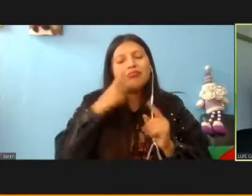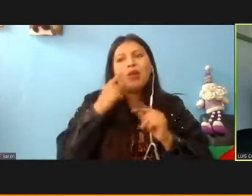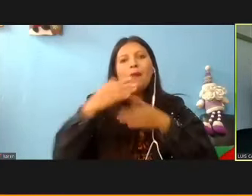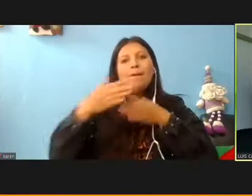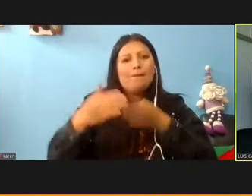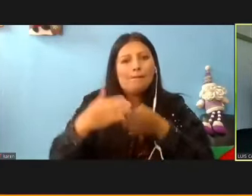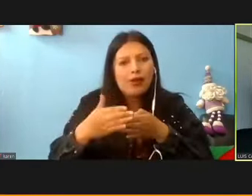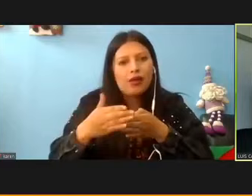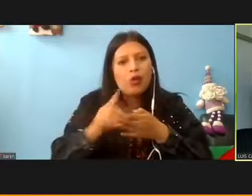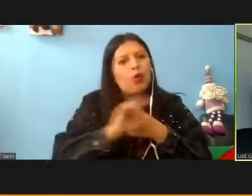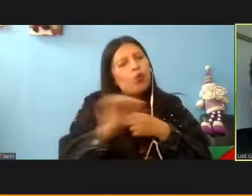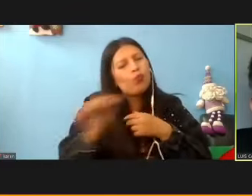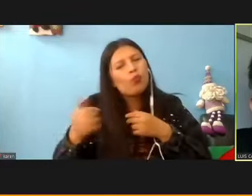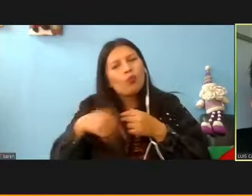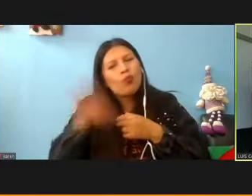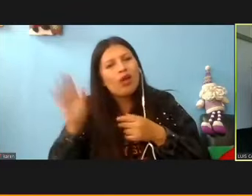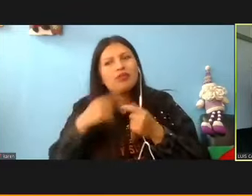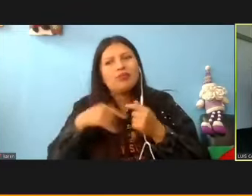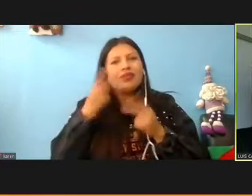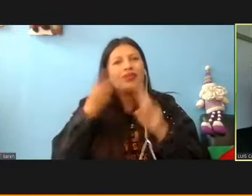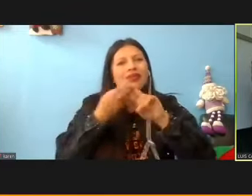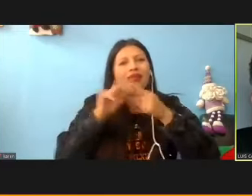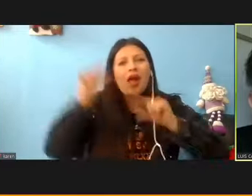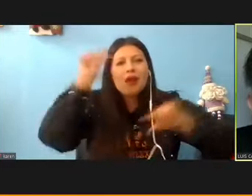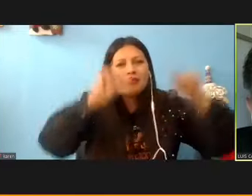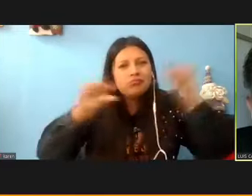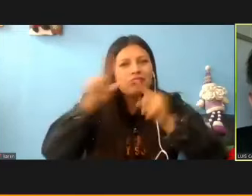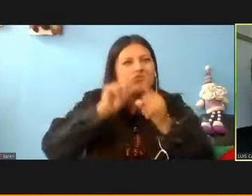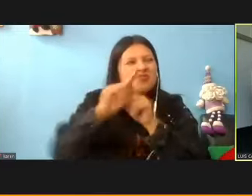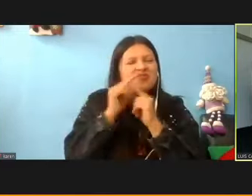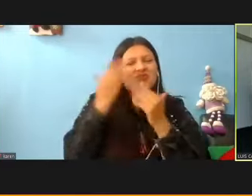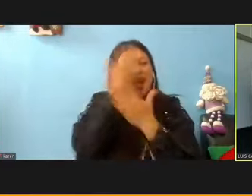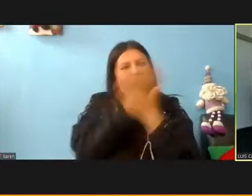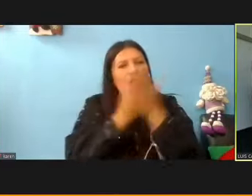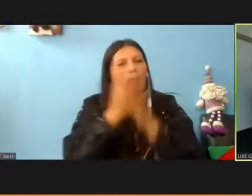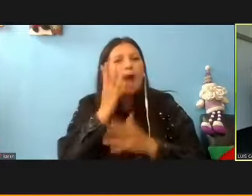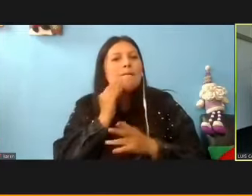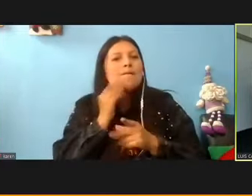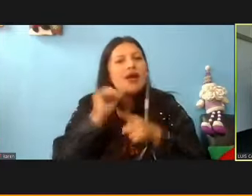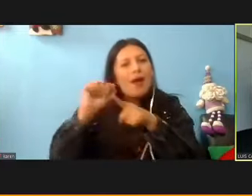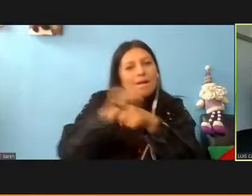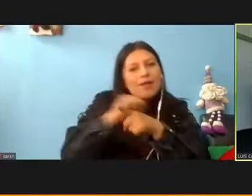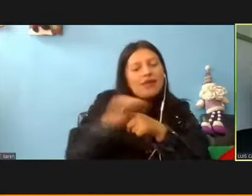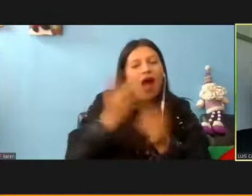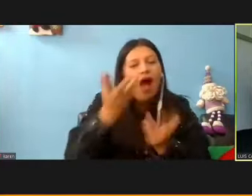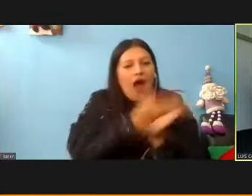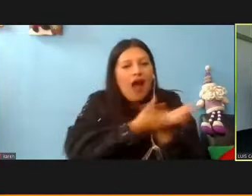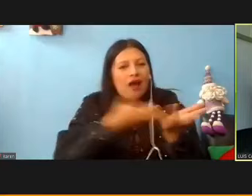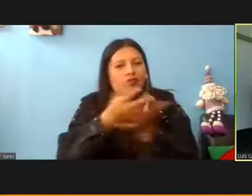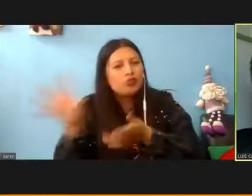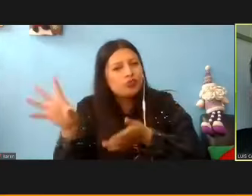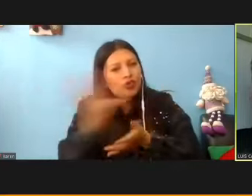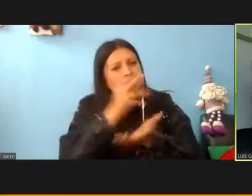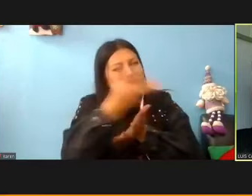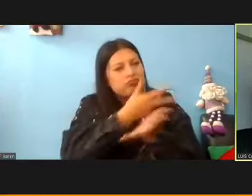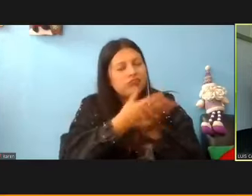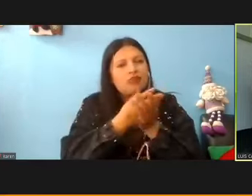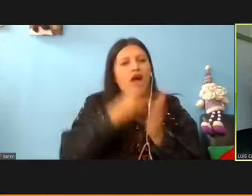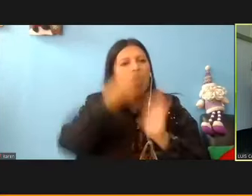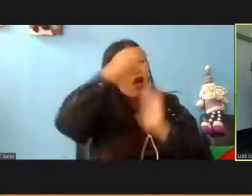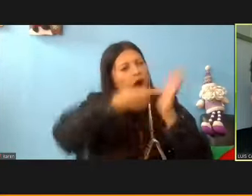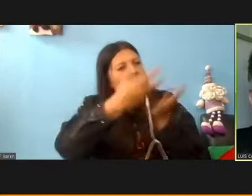sino yo lo vería más como un laboratorio de experiencias, de prácticas compartidas, donde todos estemos ahí